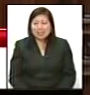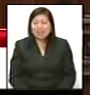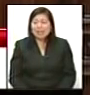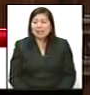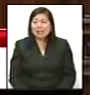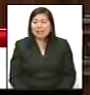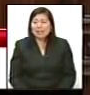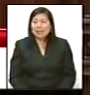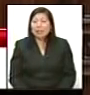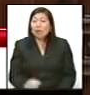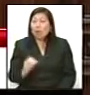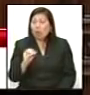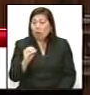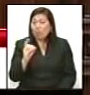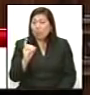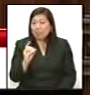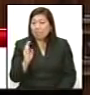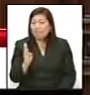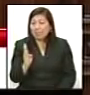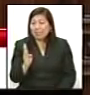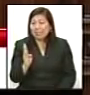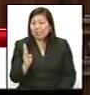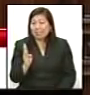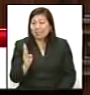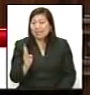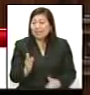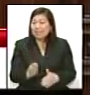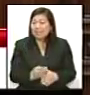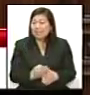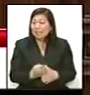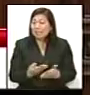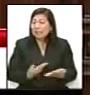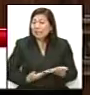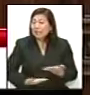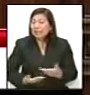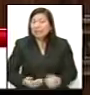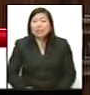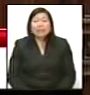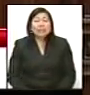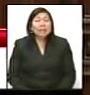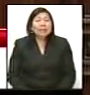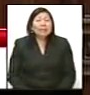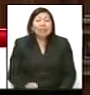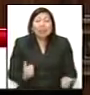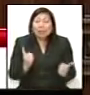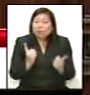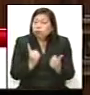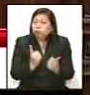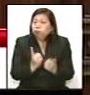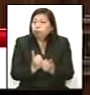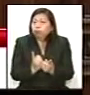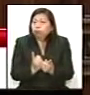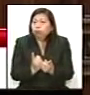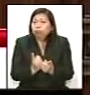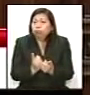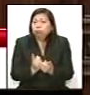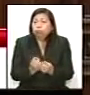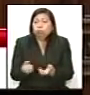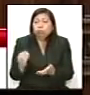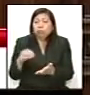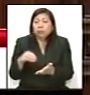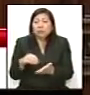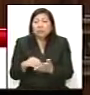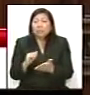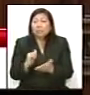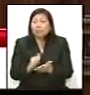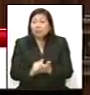Entonces, Odebrecht y las empresas que participan en estos negociados han encontrado en las concesiones,